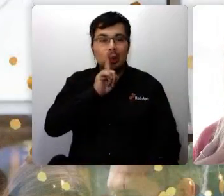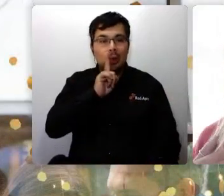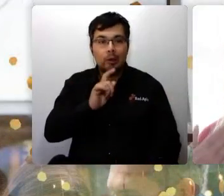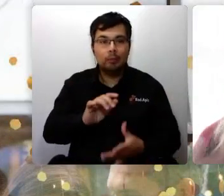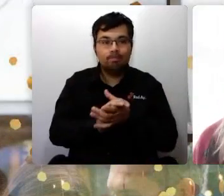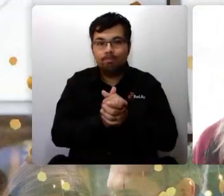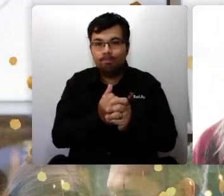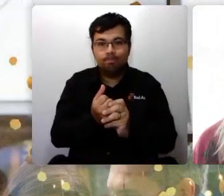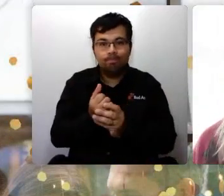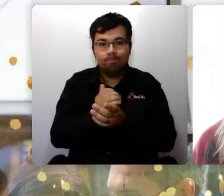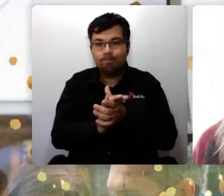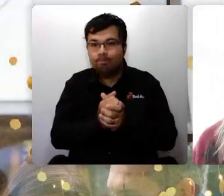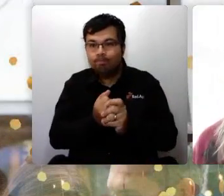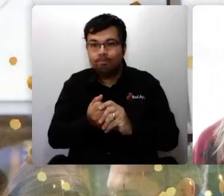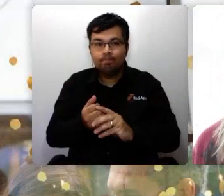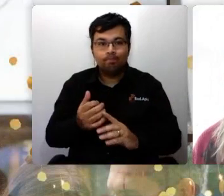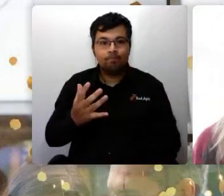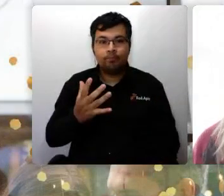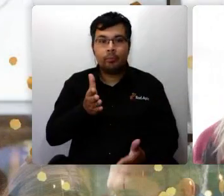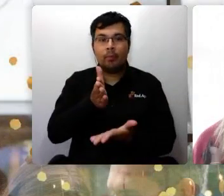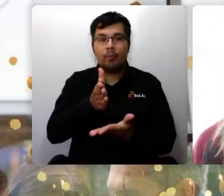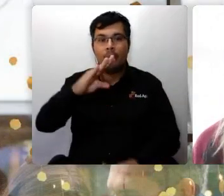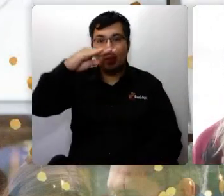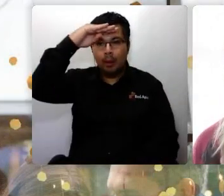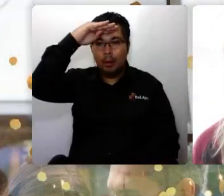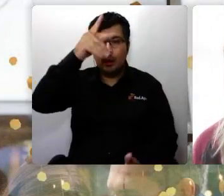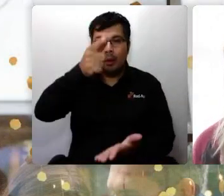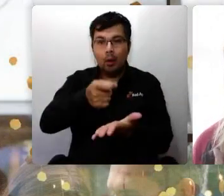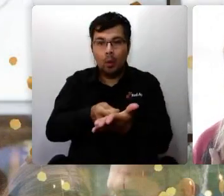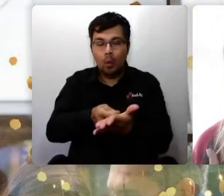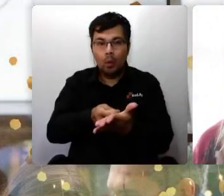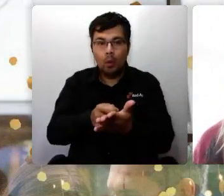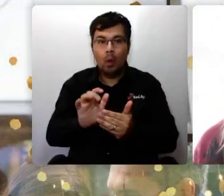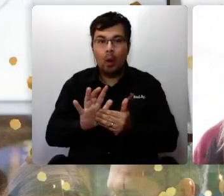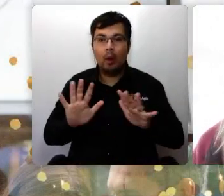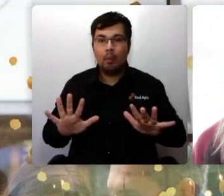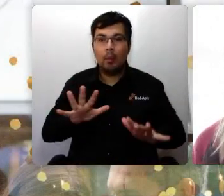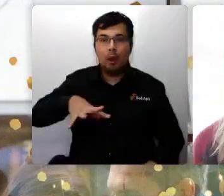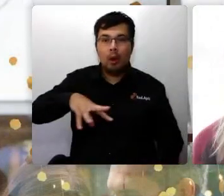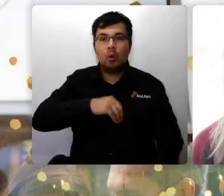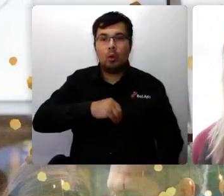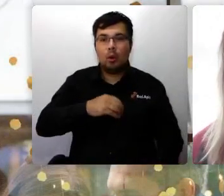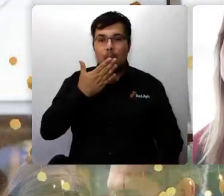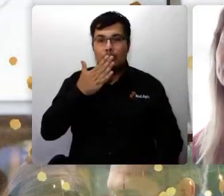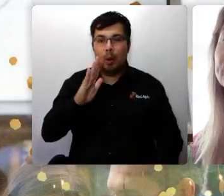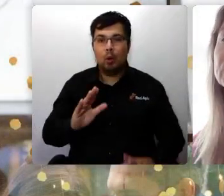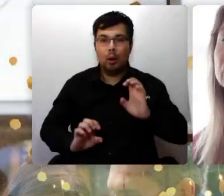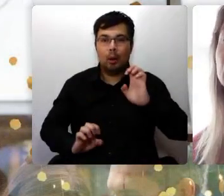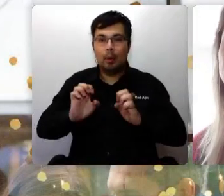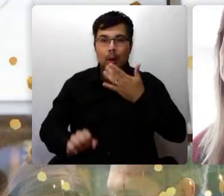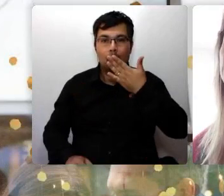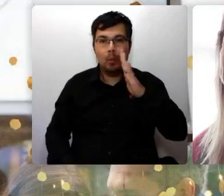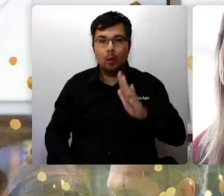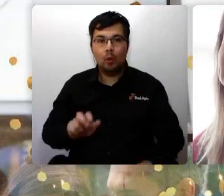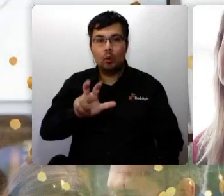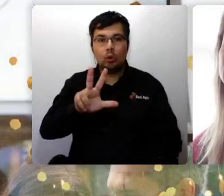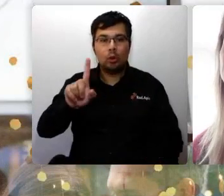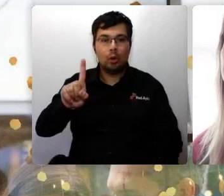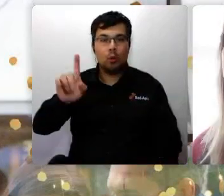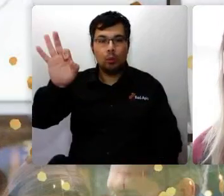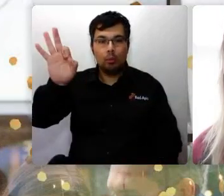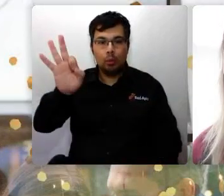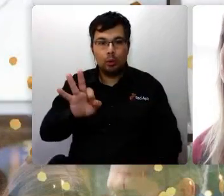de la experiencia de compra que esperan que nosotros la mejoremos, que las empresas las mejoremos. El 81% de los consumidores tiene